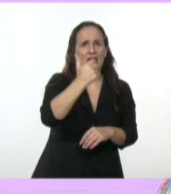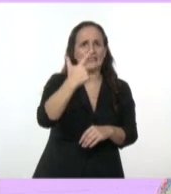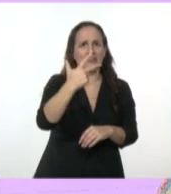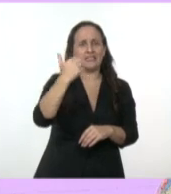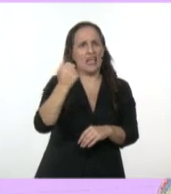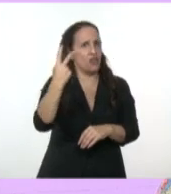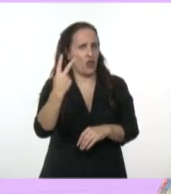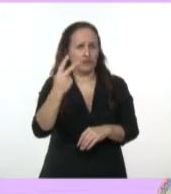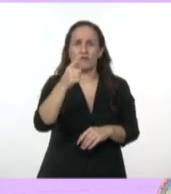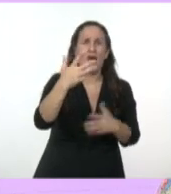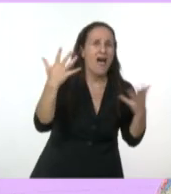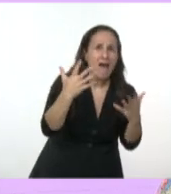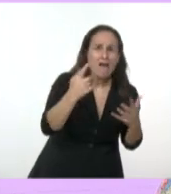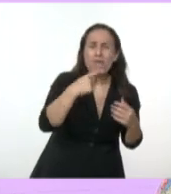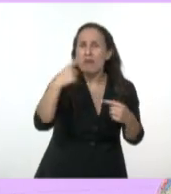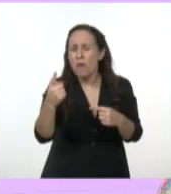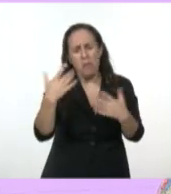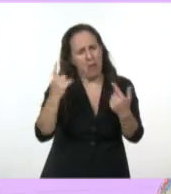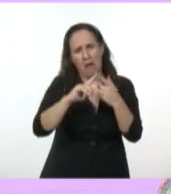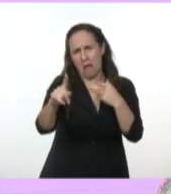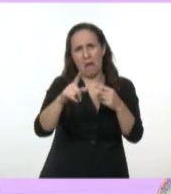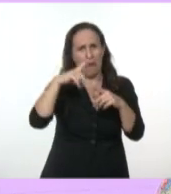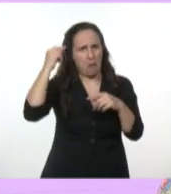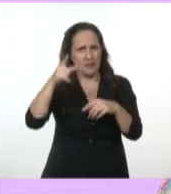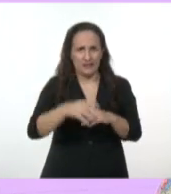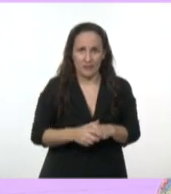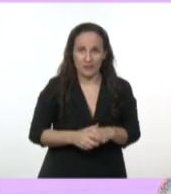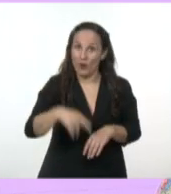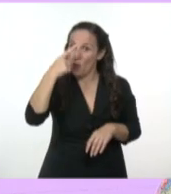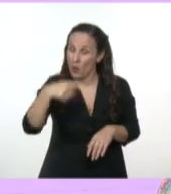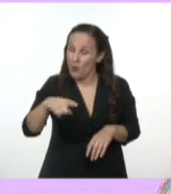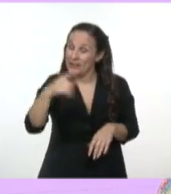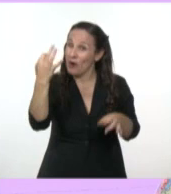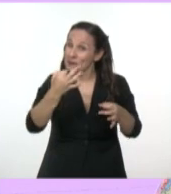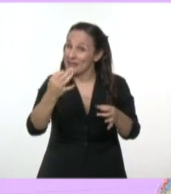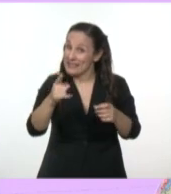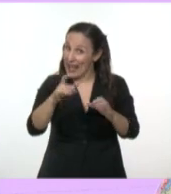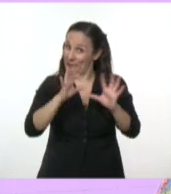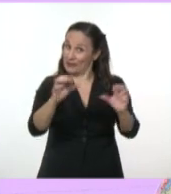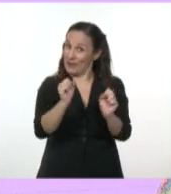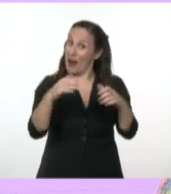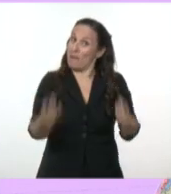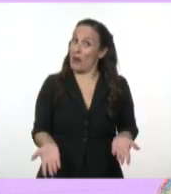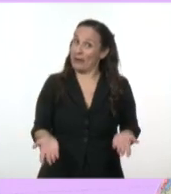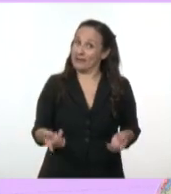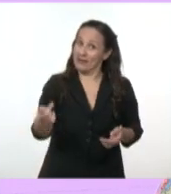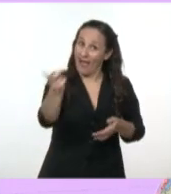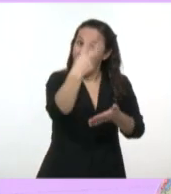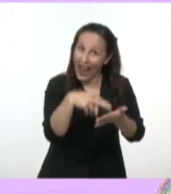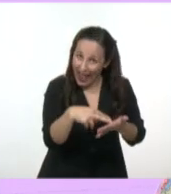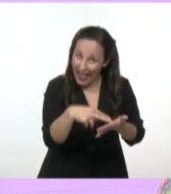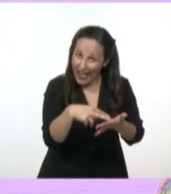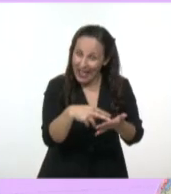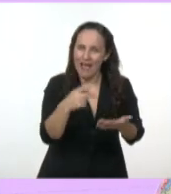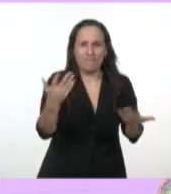011-3262-6362, cualquier cosa que quieras preguntar lo puedes hacer por esa vía. Y por último, especial vacaciones de invierno, leer. Te podés bajar